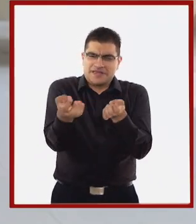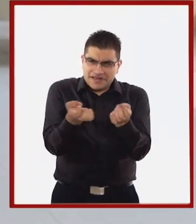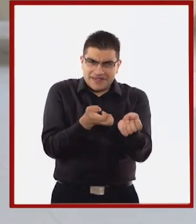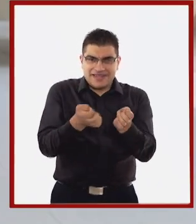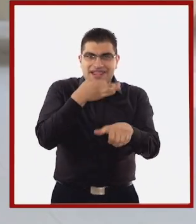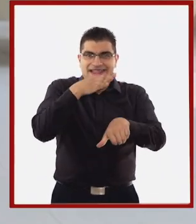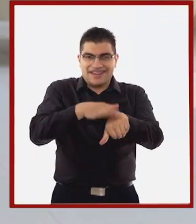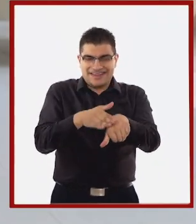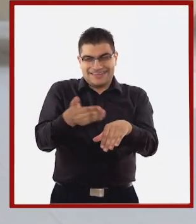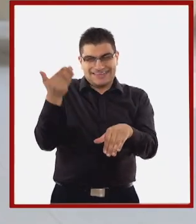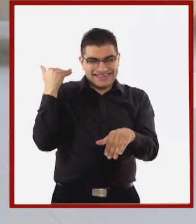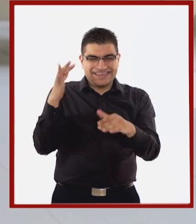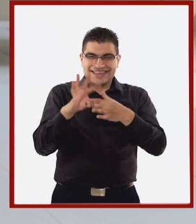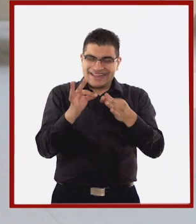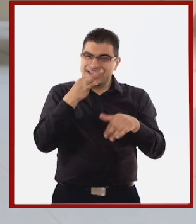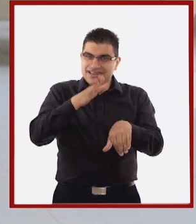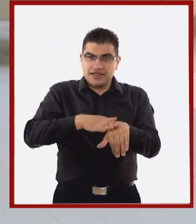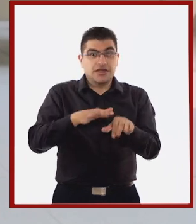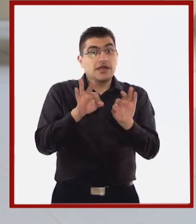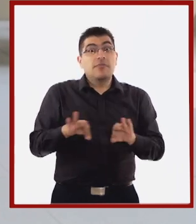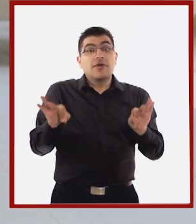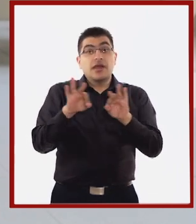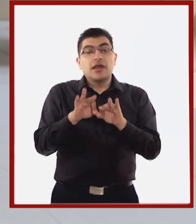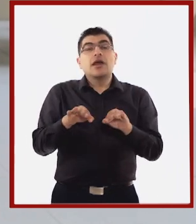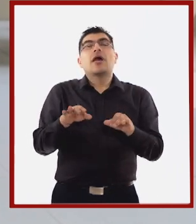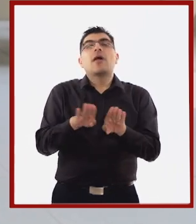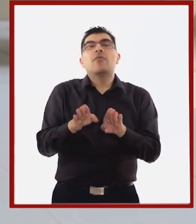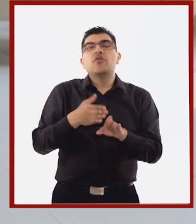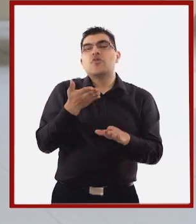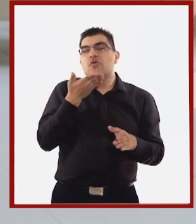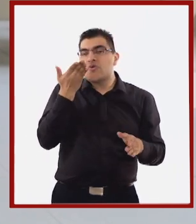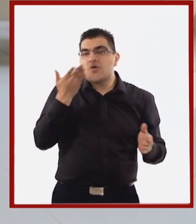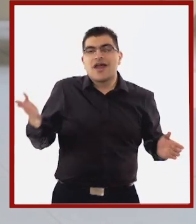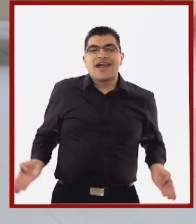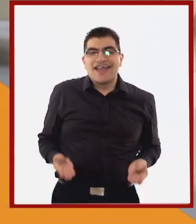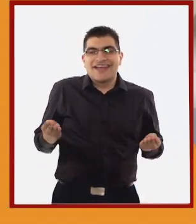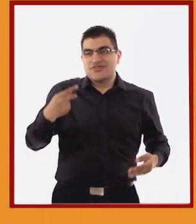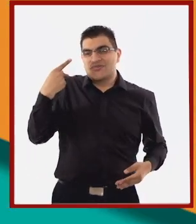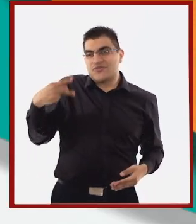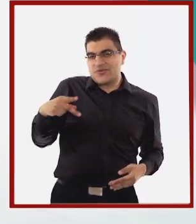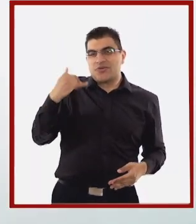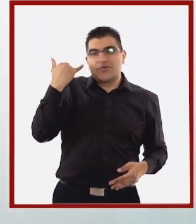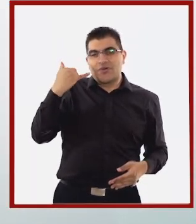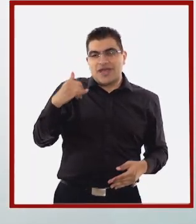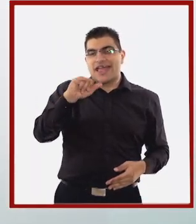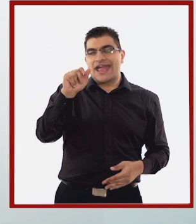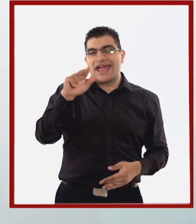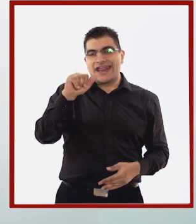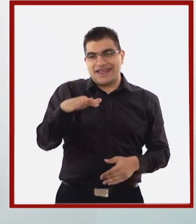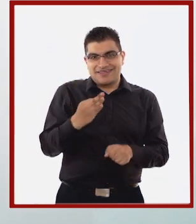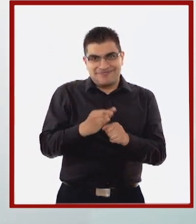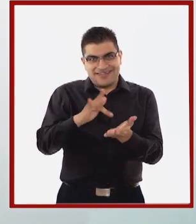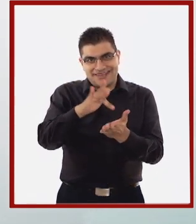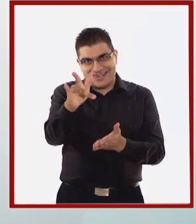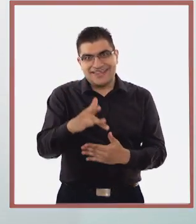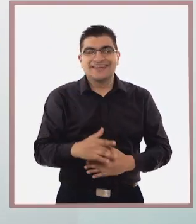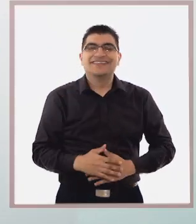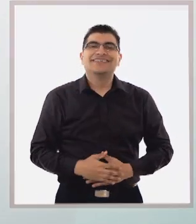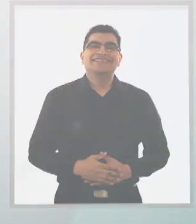lugar. Derecha, izquierda, derecha, pateo. Izquierda, derecha,